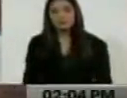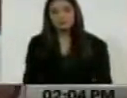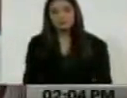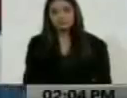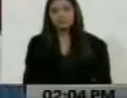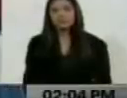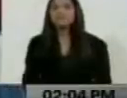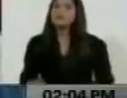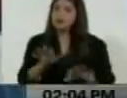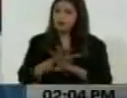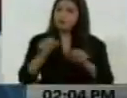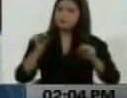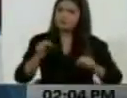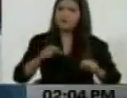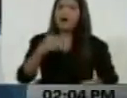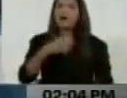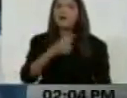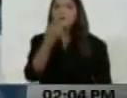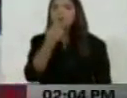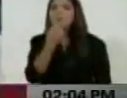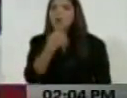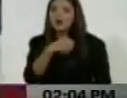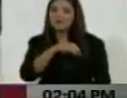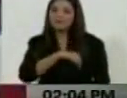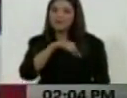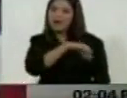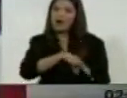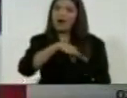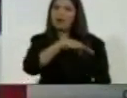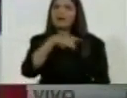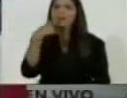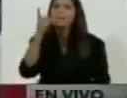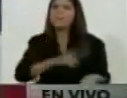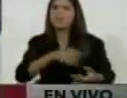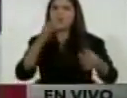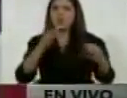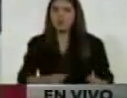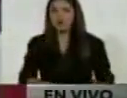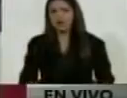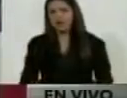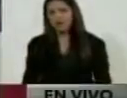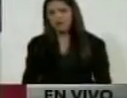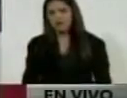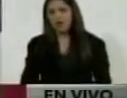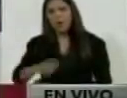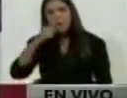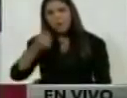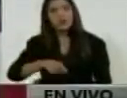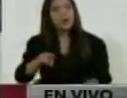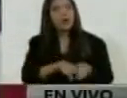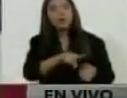esos sí tienen el alma roja rojita, auténtica, pura, aquí, brillante, como la tienen ustedes,